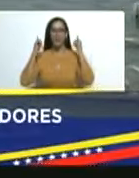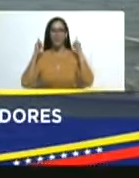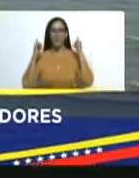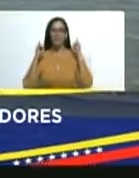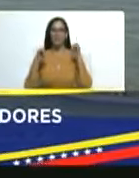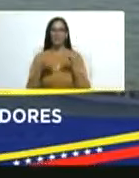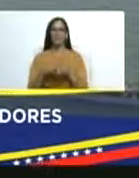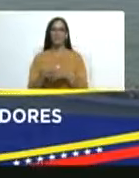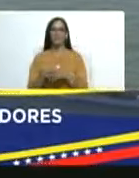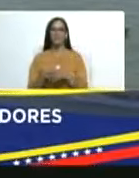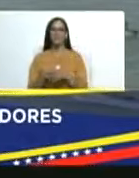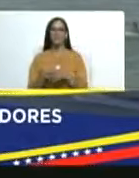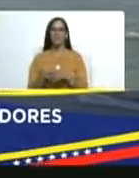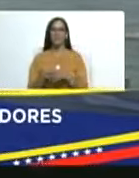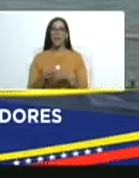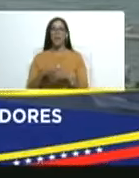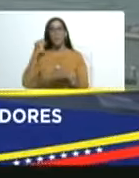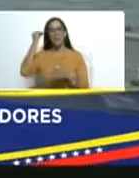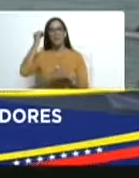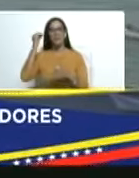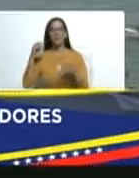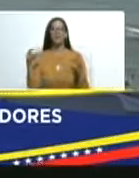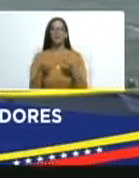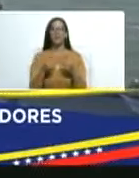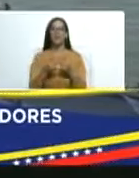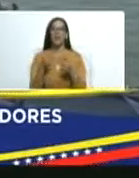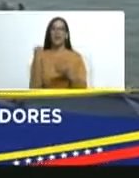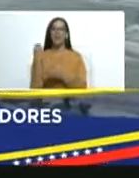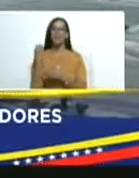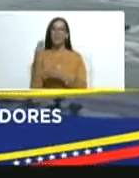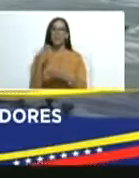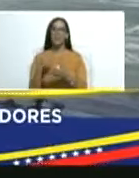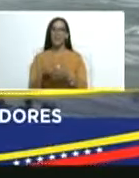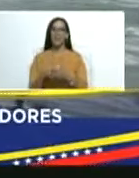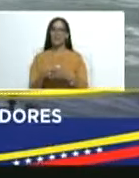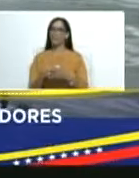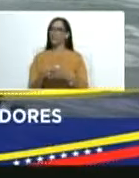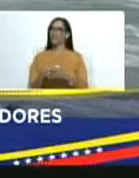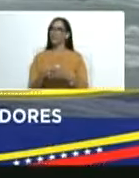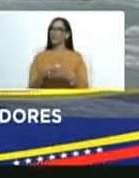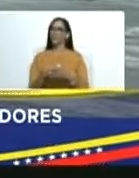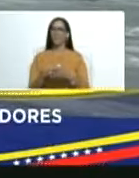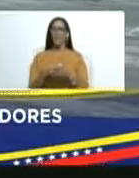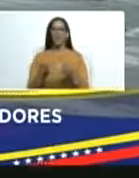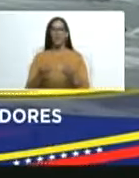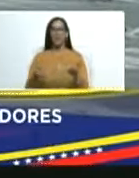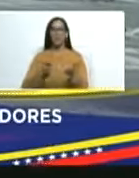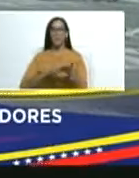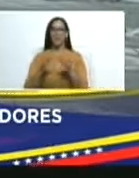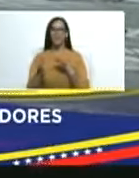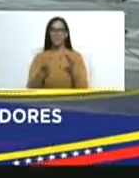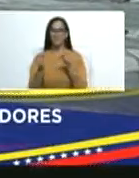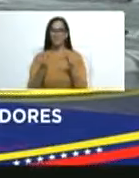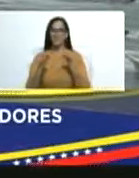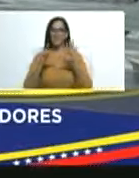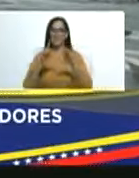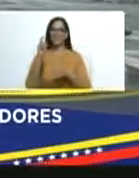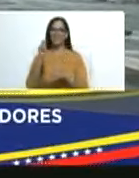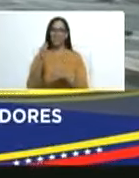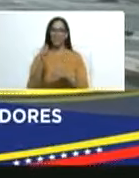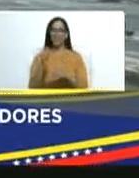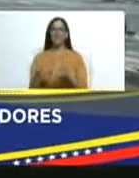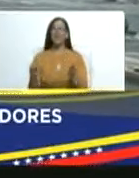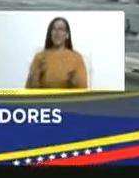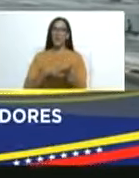al final pensamos reunirnos en una asamblea en donde discutimos nuevamente lo que fueron las 7T. Y ahí volvimos